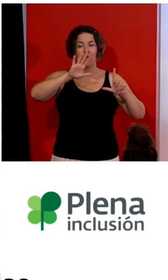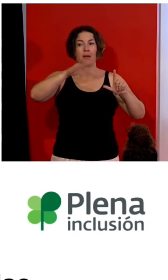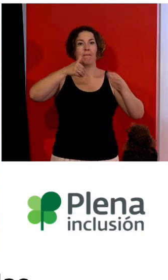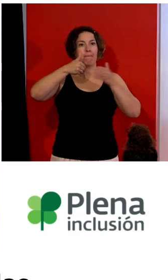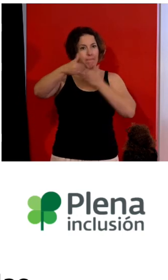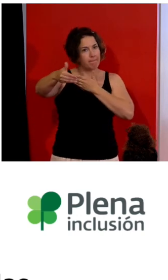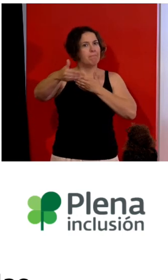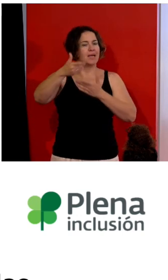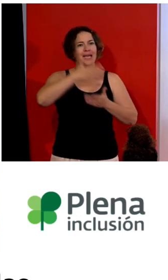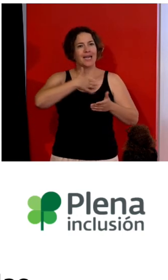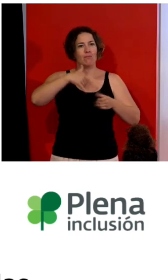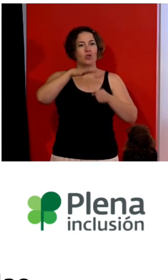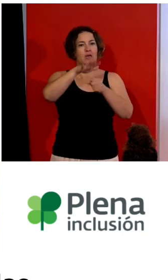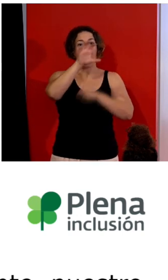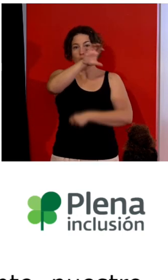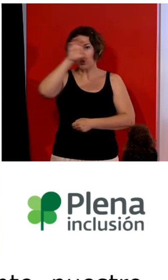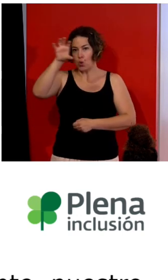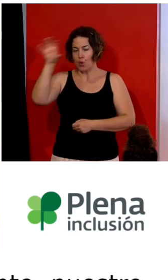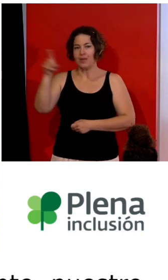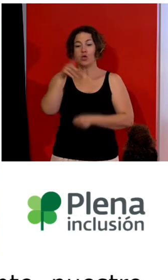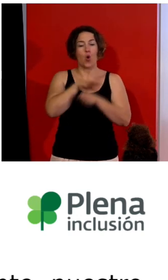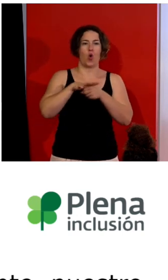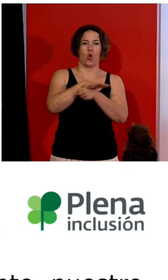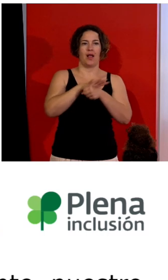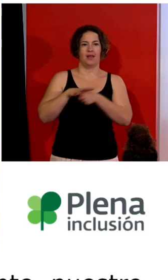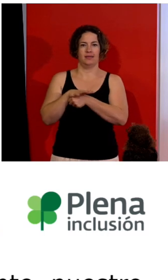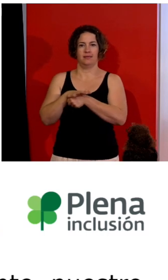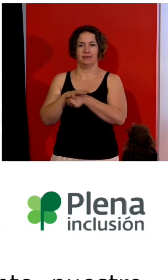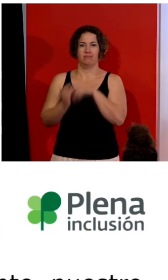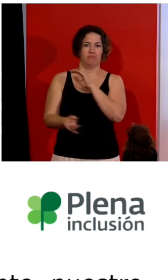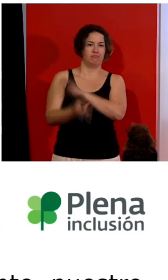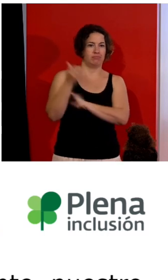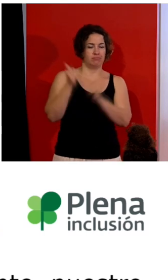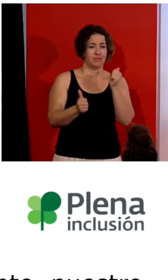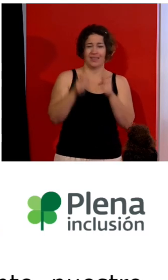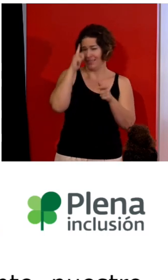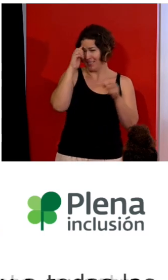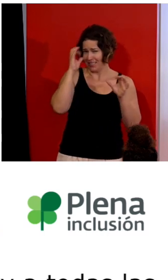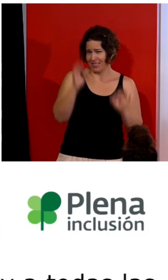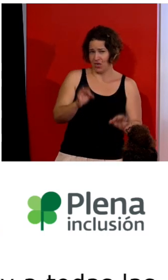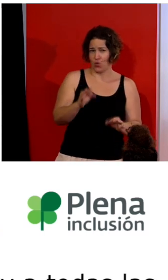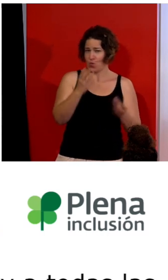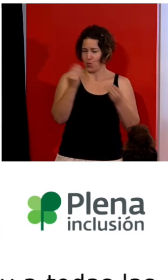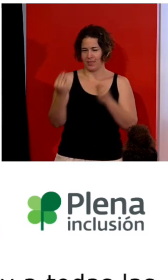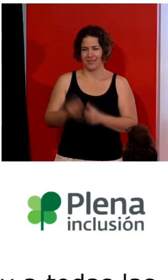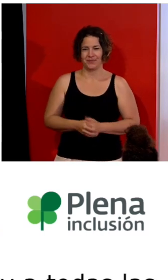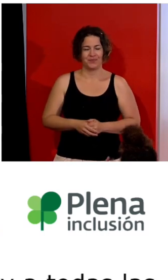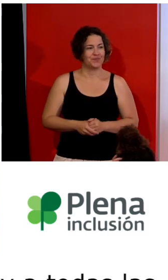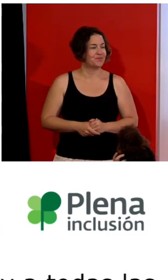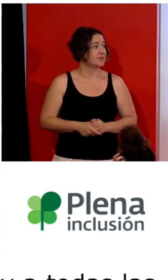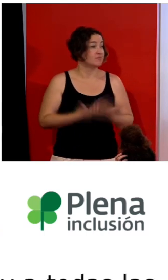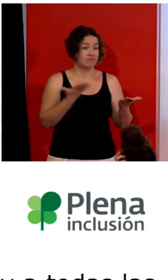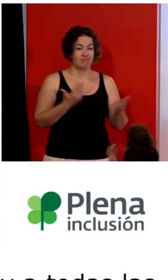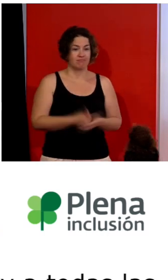llegar a las autonómicas y a todas las locales que se vayan a convocar, que estamos seguros de que serán muchísimas. Y